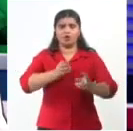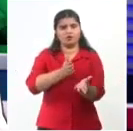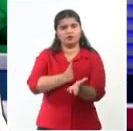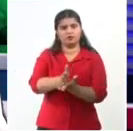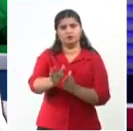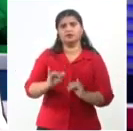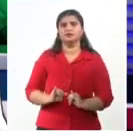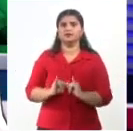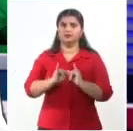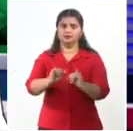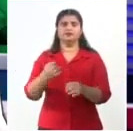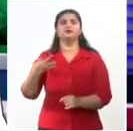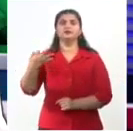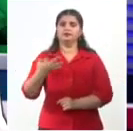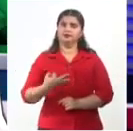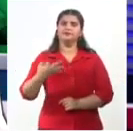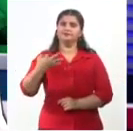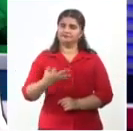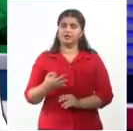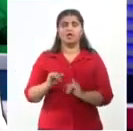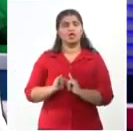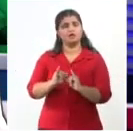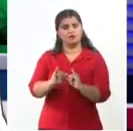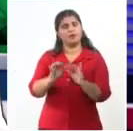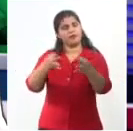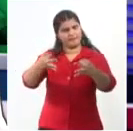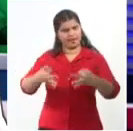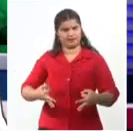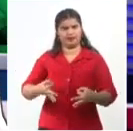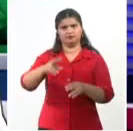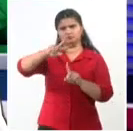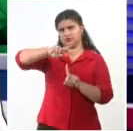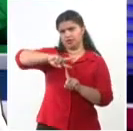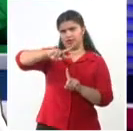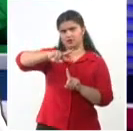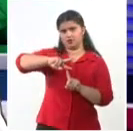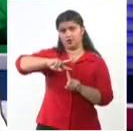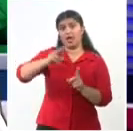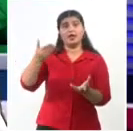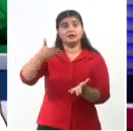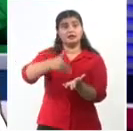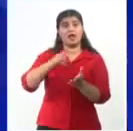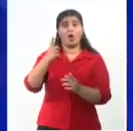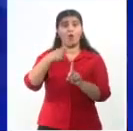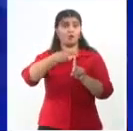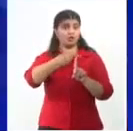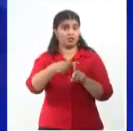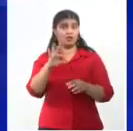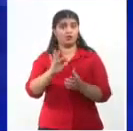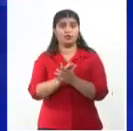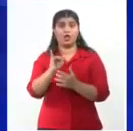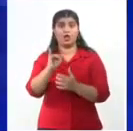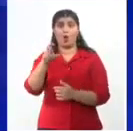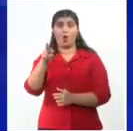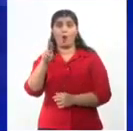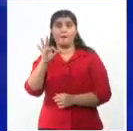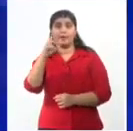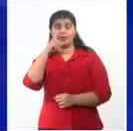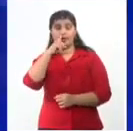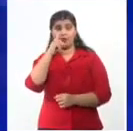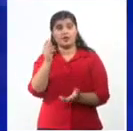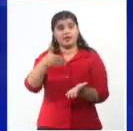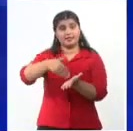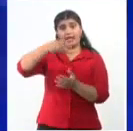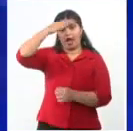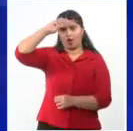caracterizado la información que se ha brindado, pues con esa misma transparencia lo informaremos a nuestra población. ¿Y todavía no ha entrado